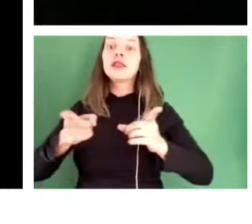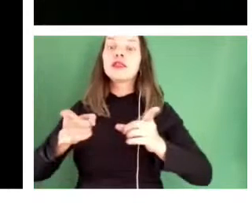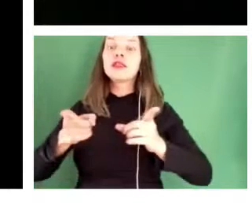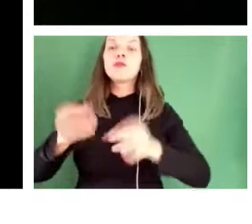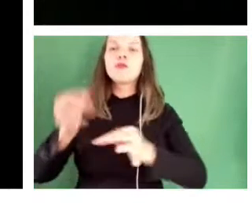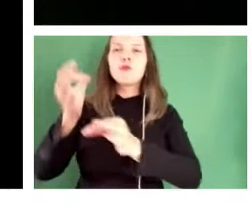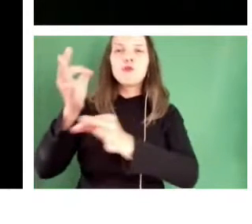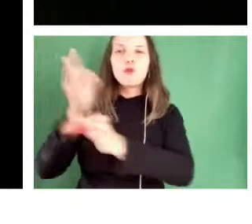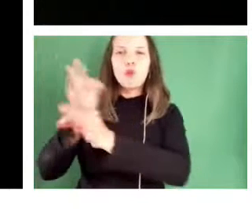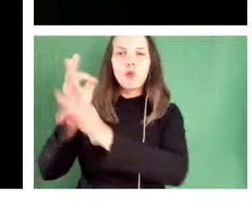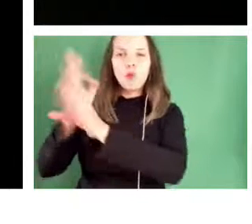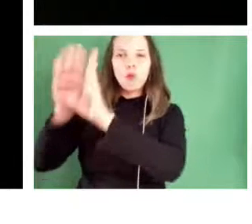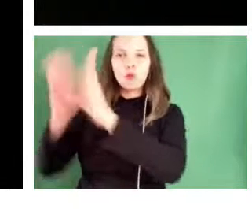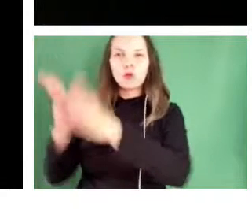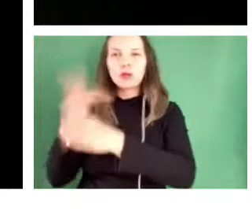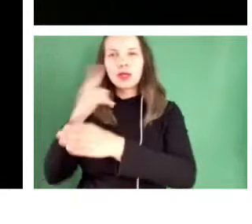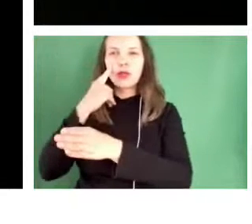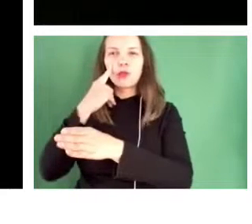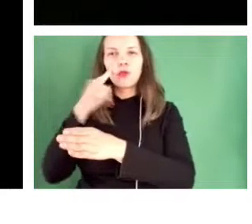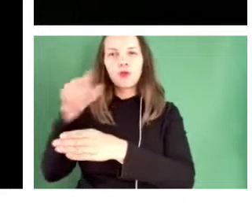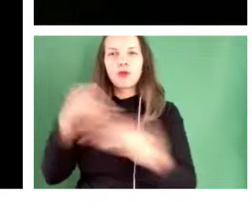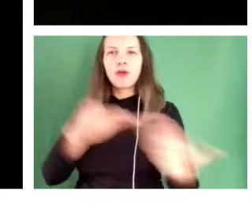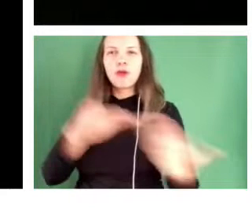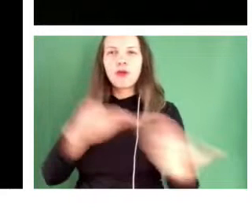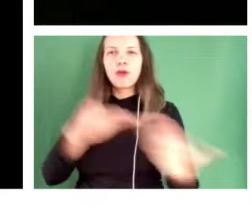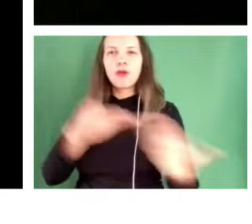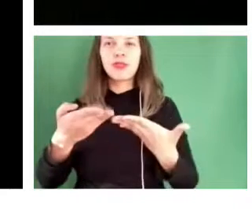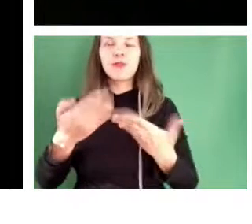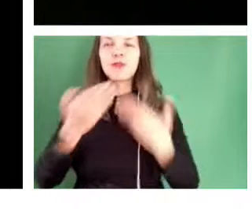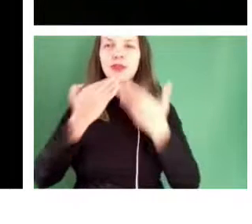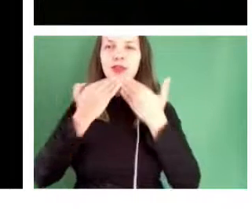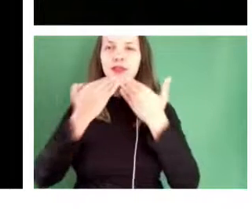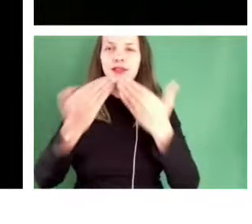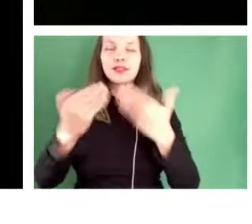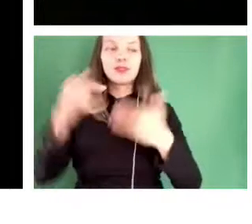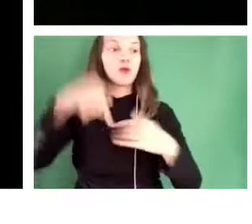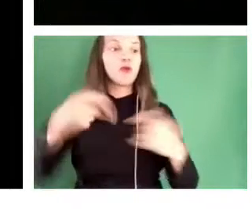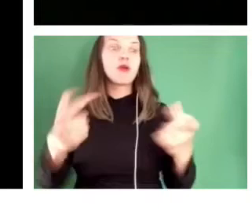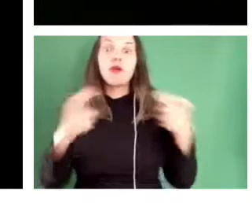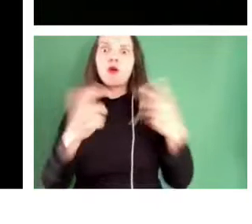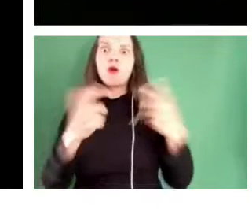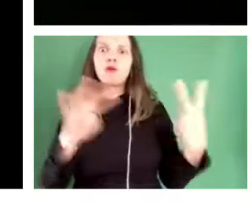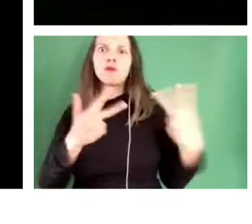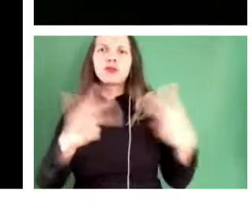el desarrollo de este importante conversatorio.